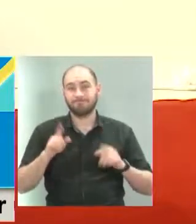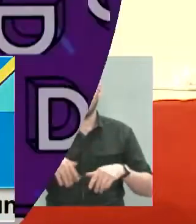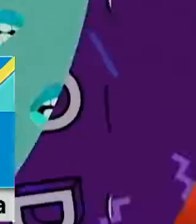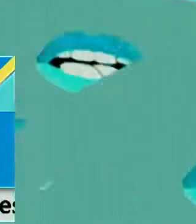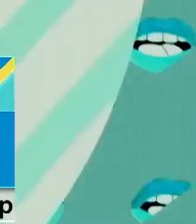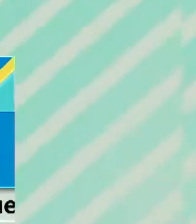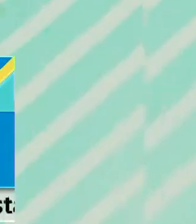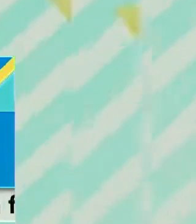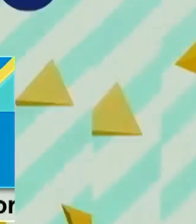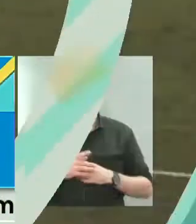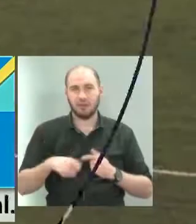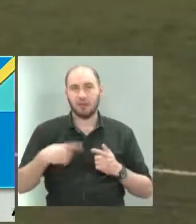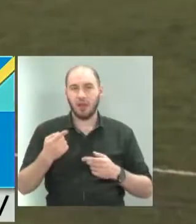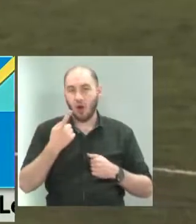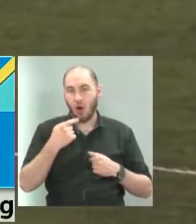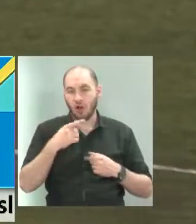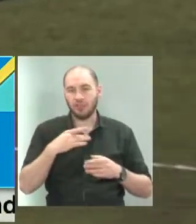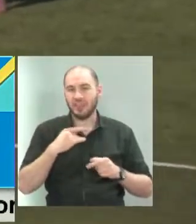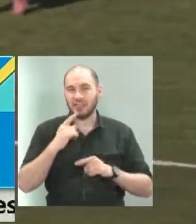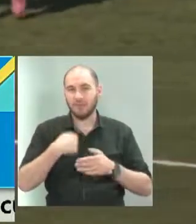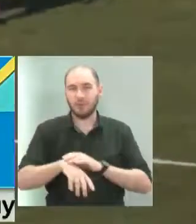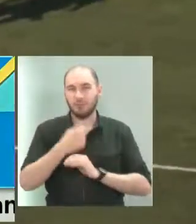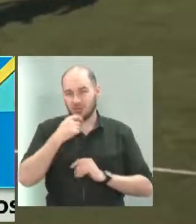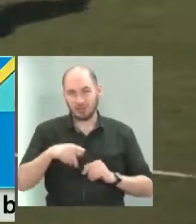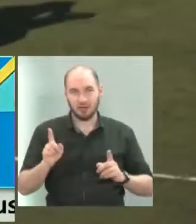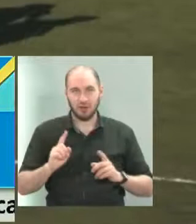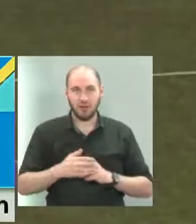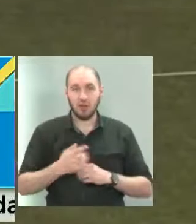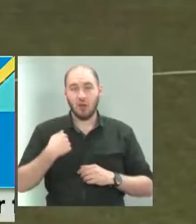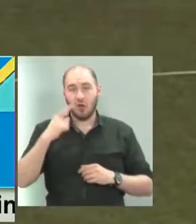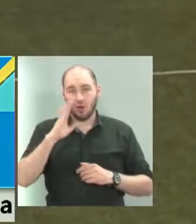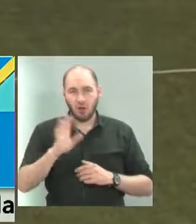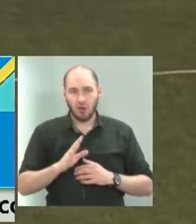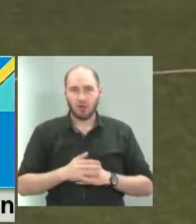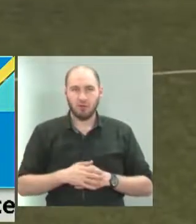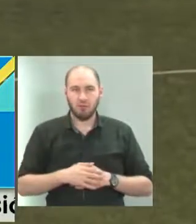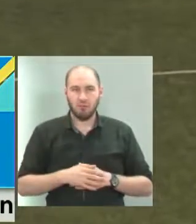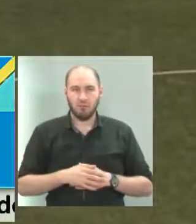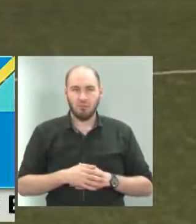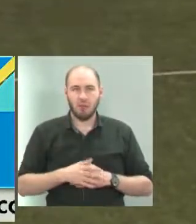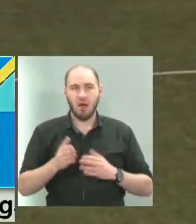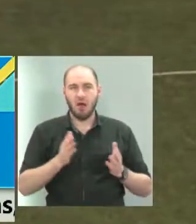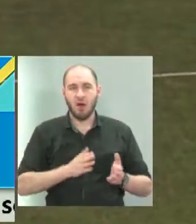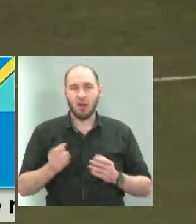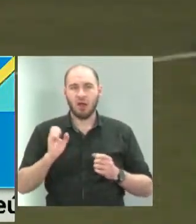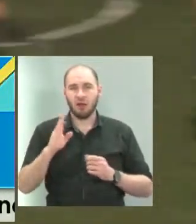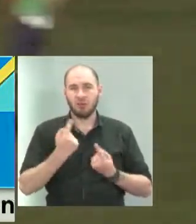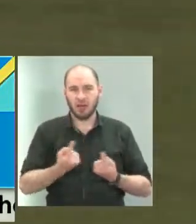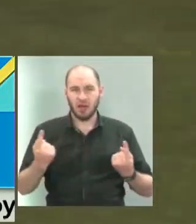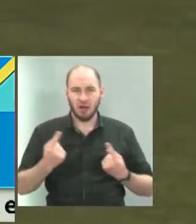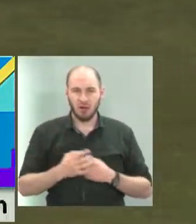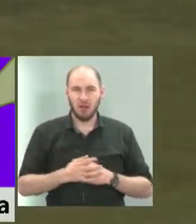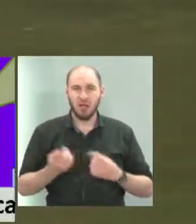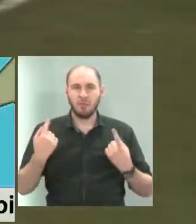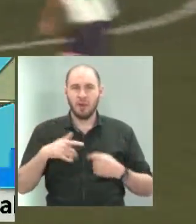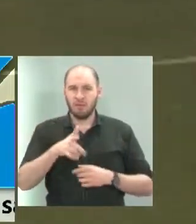demás, porque no soy dirigente del fútbol mendocino y desconozco por ahí la organización de cada club. Claro.